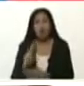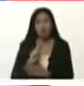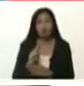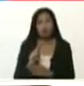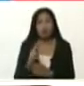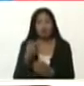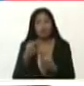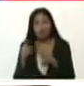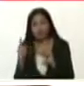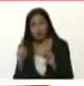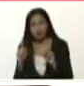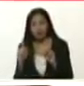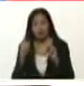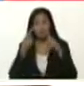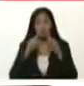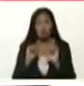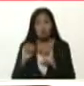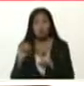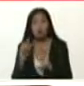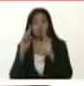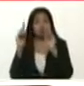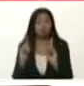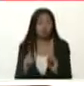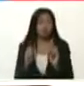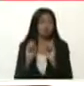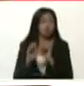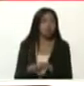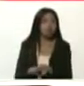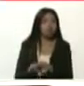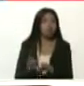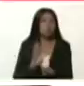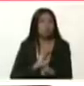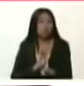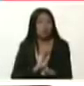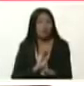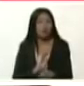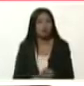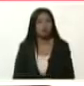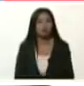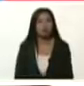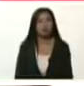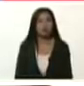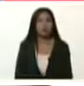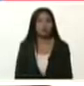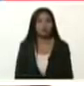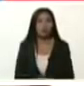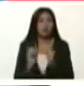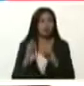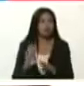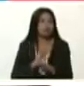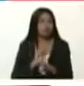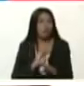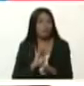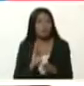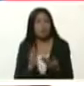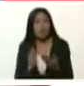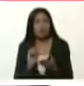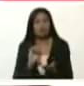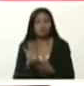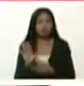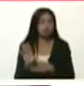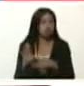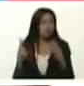distinto. Pero ellos tomaron una decisión de abandonar sus funciones, abandonaron sus funciones, abandonaron el